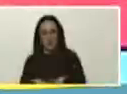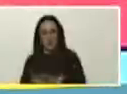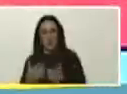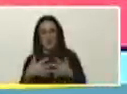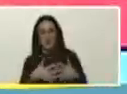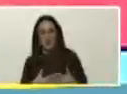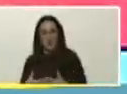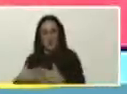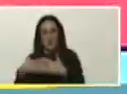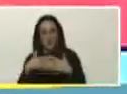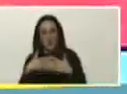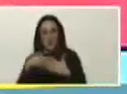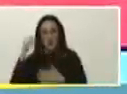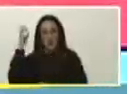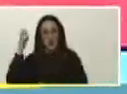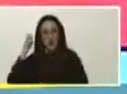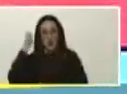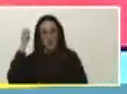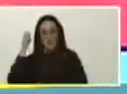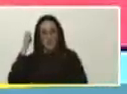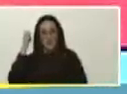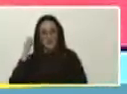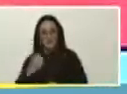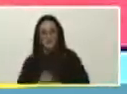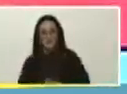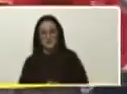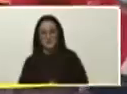Estados Unidos, de Europa.